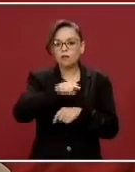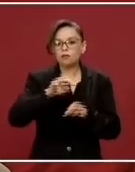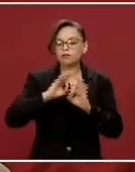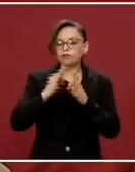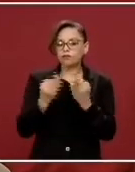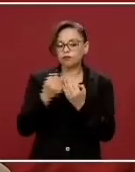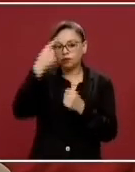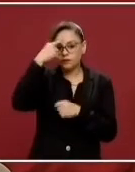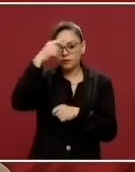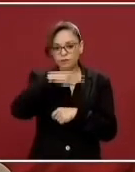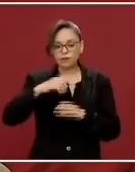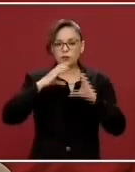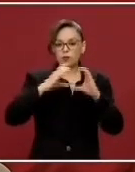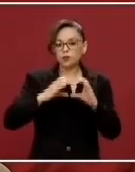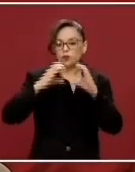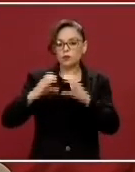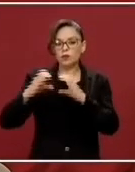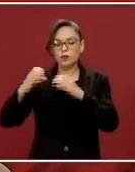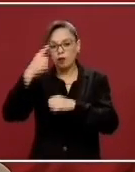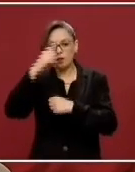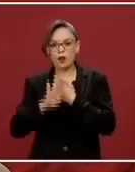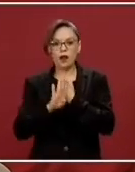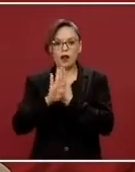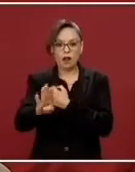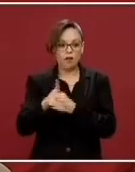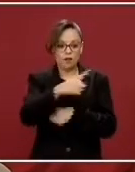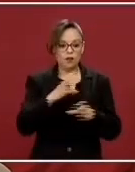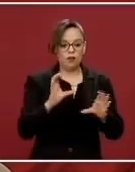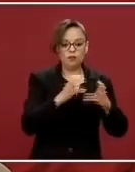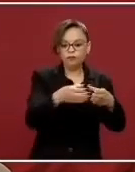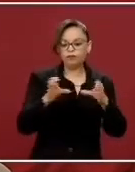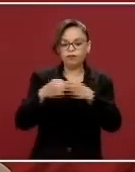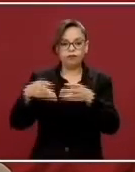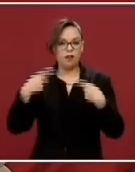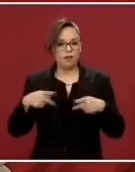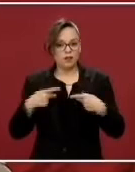comunitaria? Y lo vemos aquí. Italia,